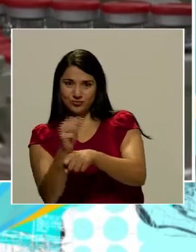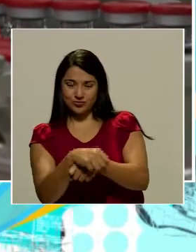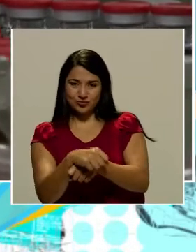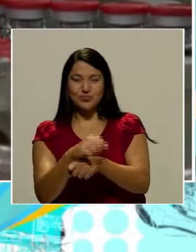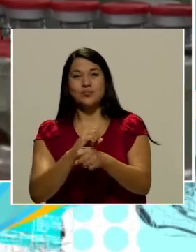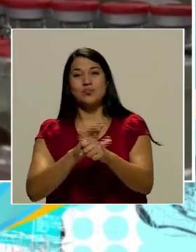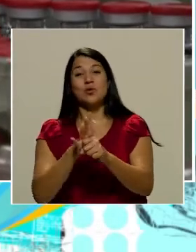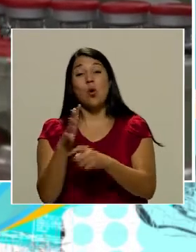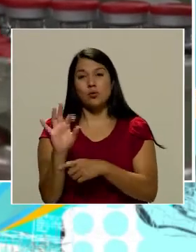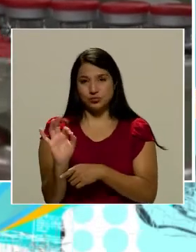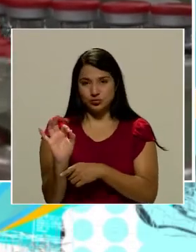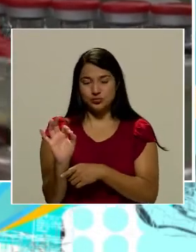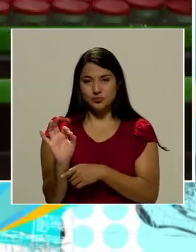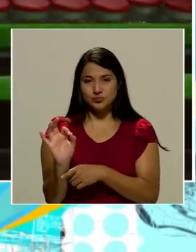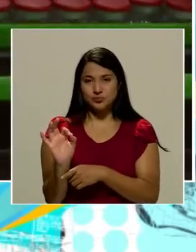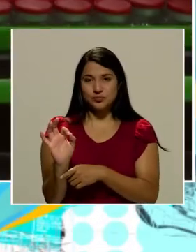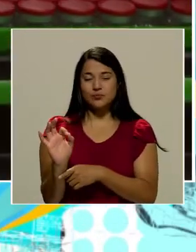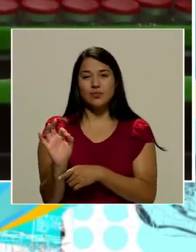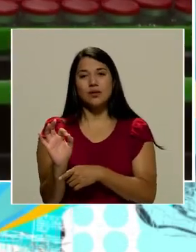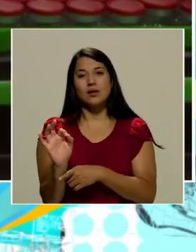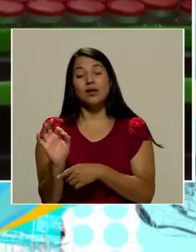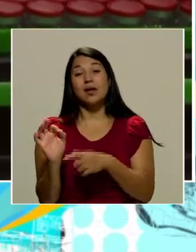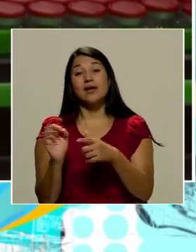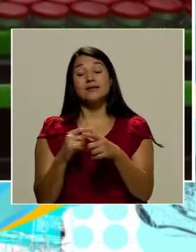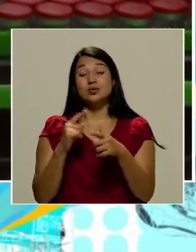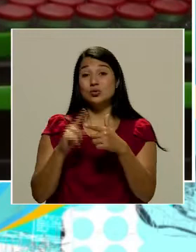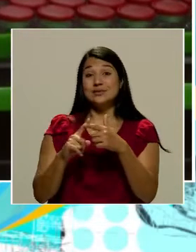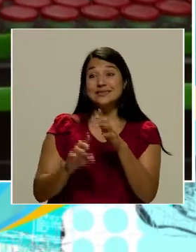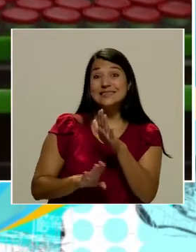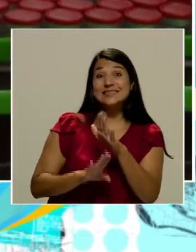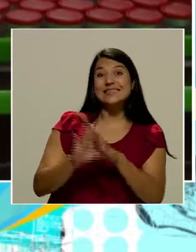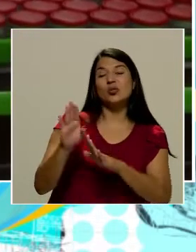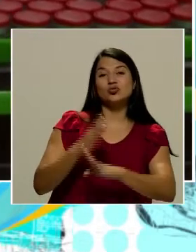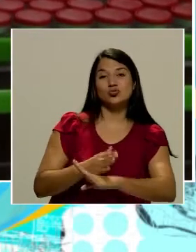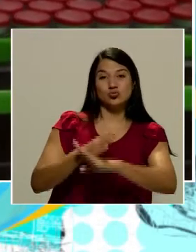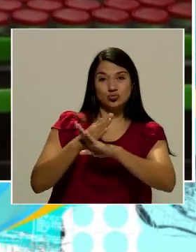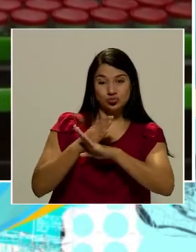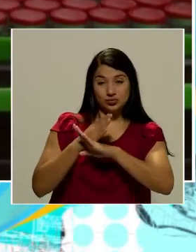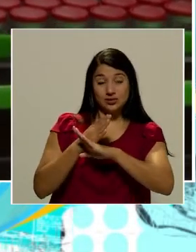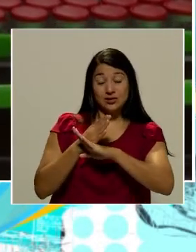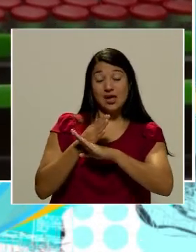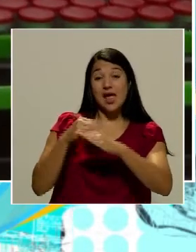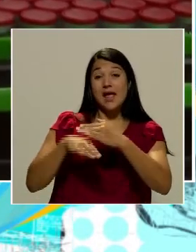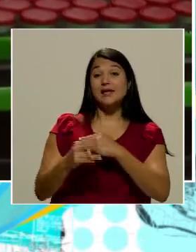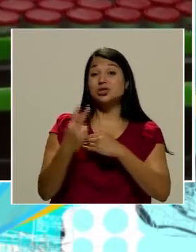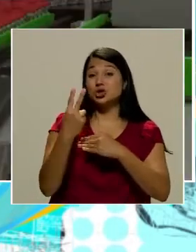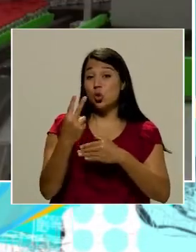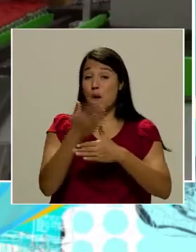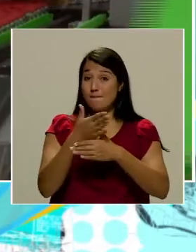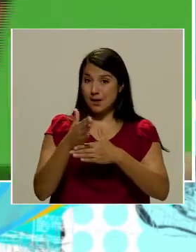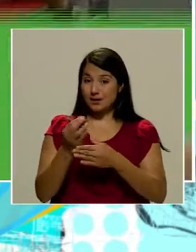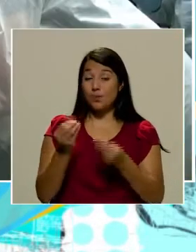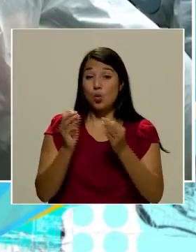de infección que despierte el sistema inmunológico en sus dos partes que son